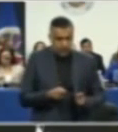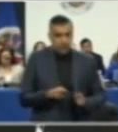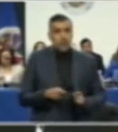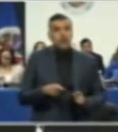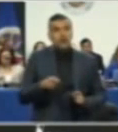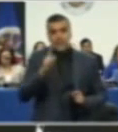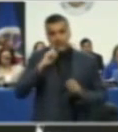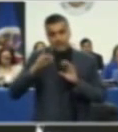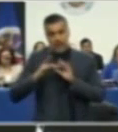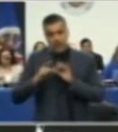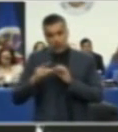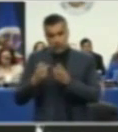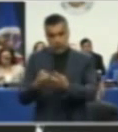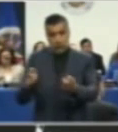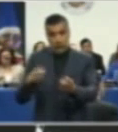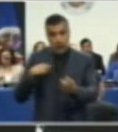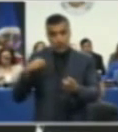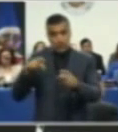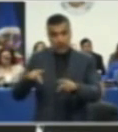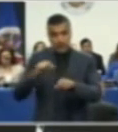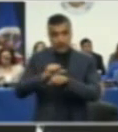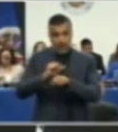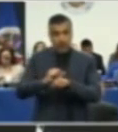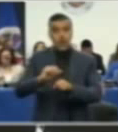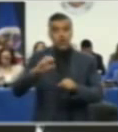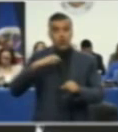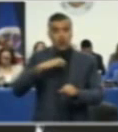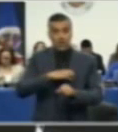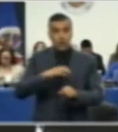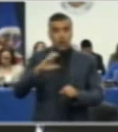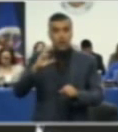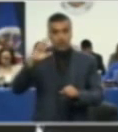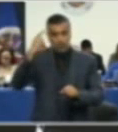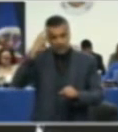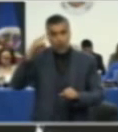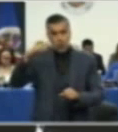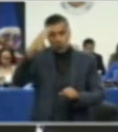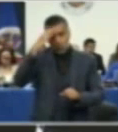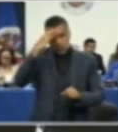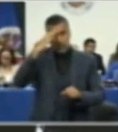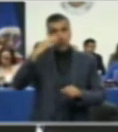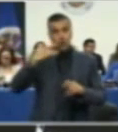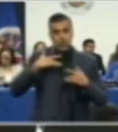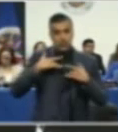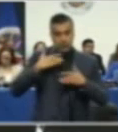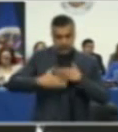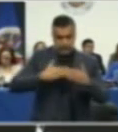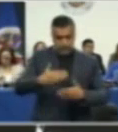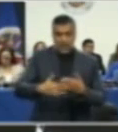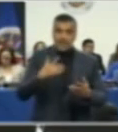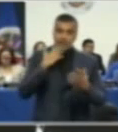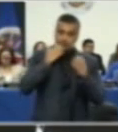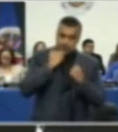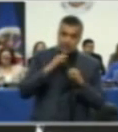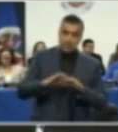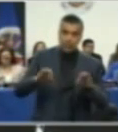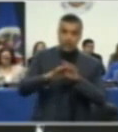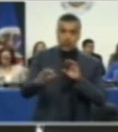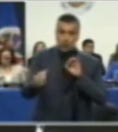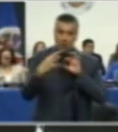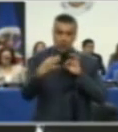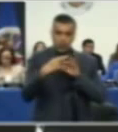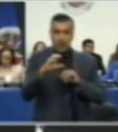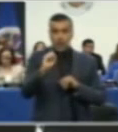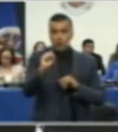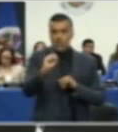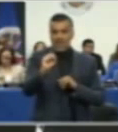hablan, tenía oportunidad anteriormente de trabajar en el Congreso de la República, conoce cómo es la dinámica de los proyectos de ley y considera de suma importancia los aportes de la sociedad